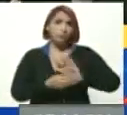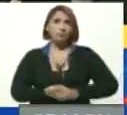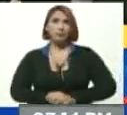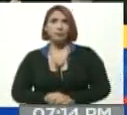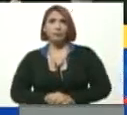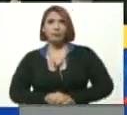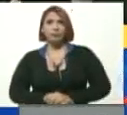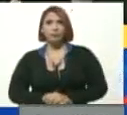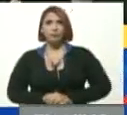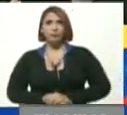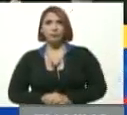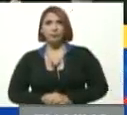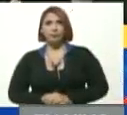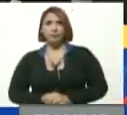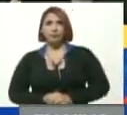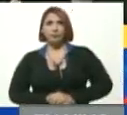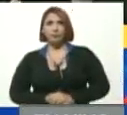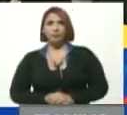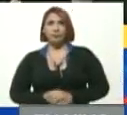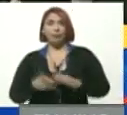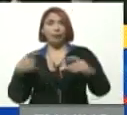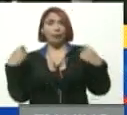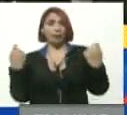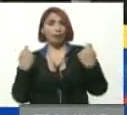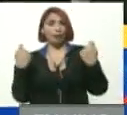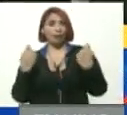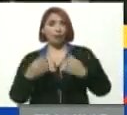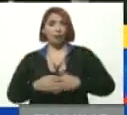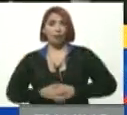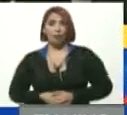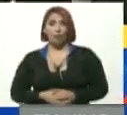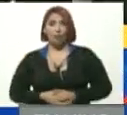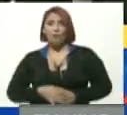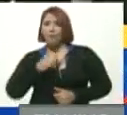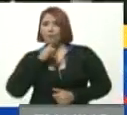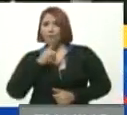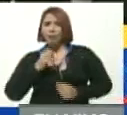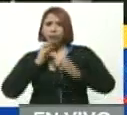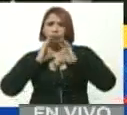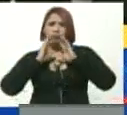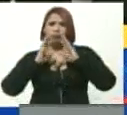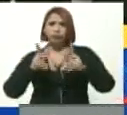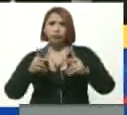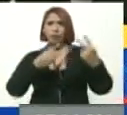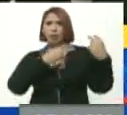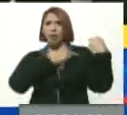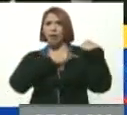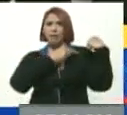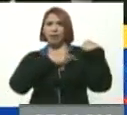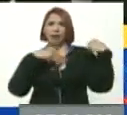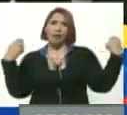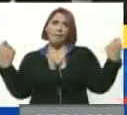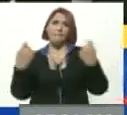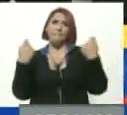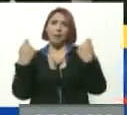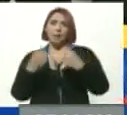Líneas maestras de la campaña. En el informe que rendía el jefe de campaña.